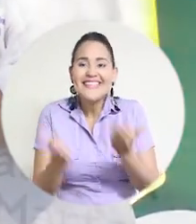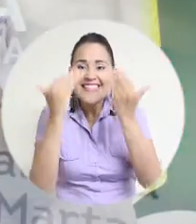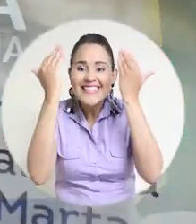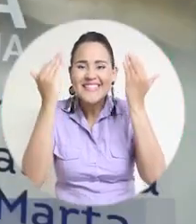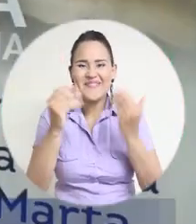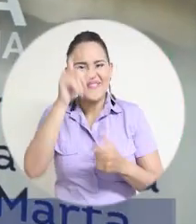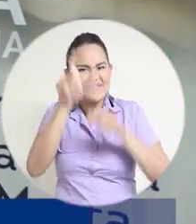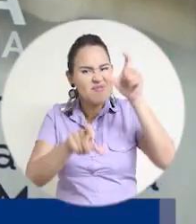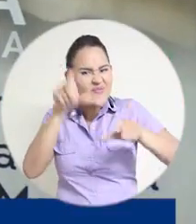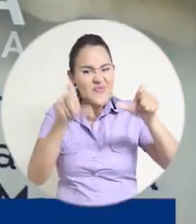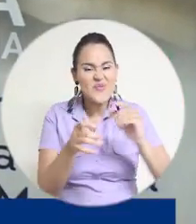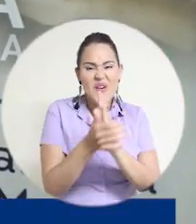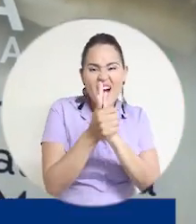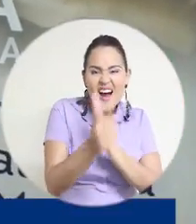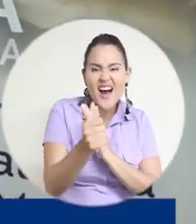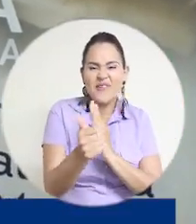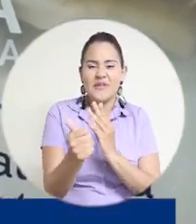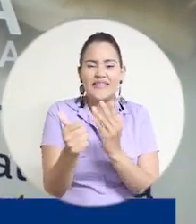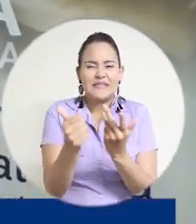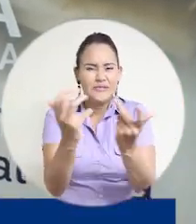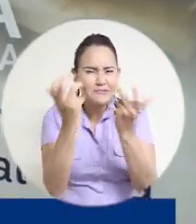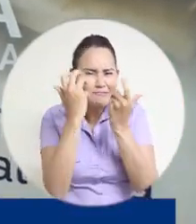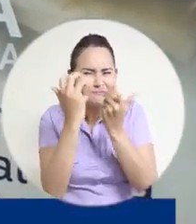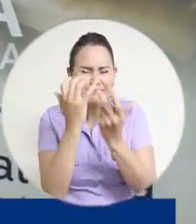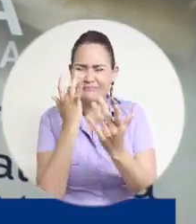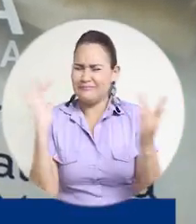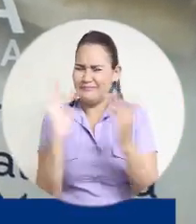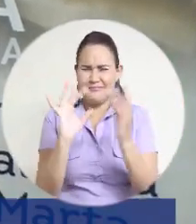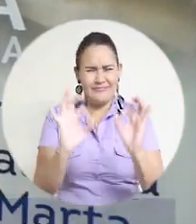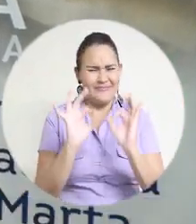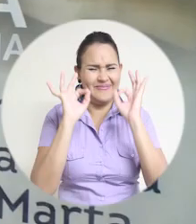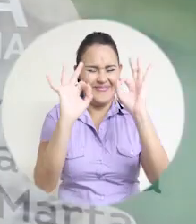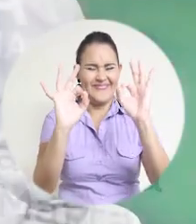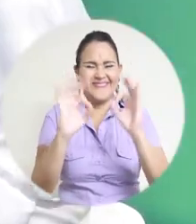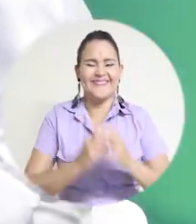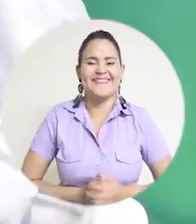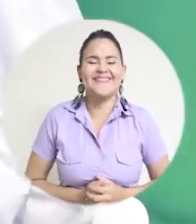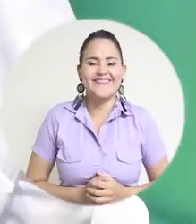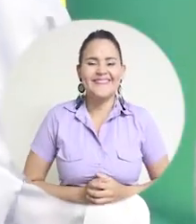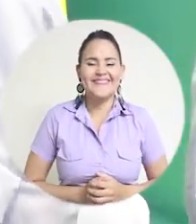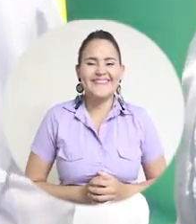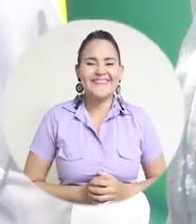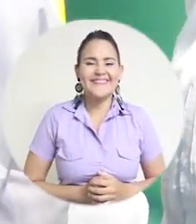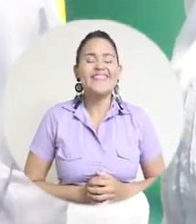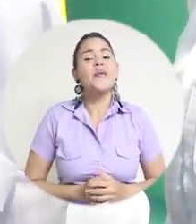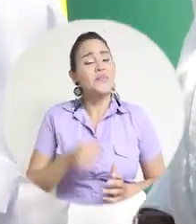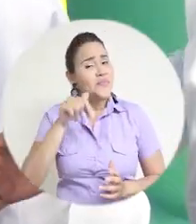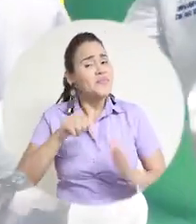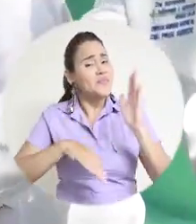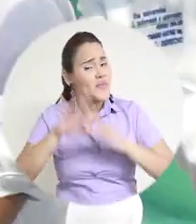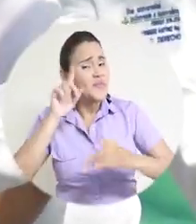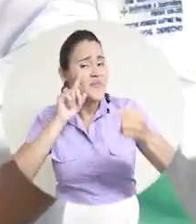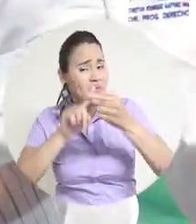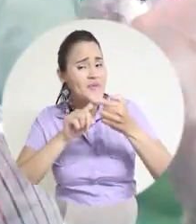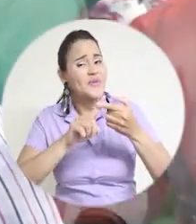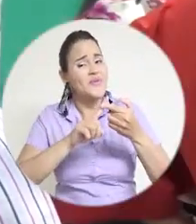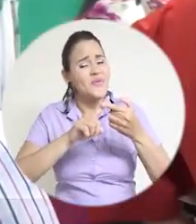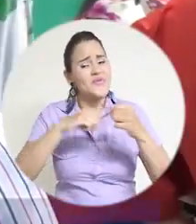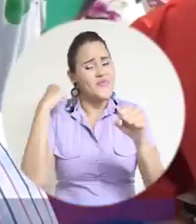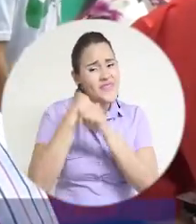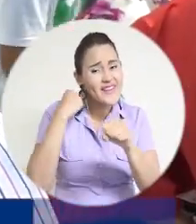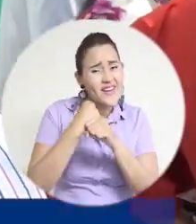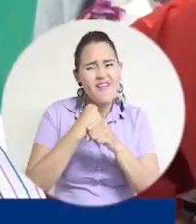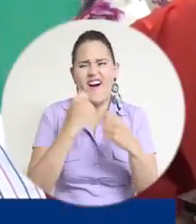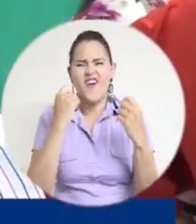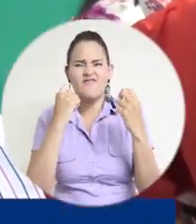tan buenas, tan excelentes pedagogos, digamos, nos dieran clase a nosotros acá. Aquí hemos venido trabajando la humanización